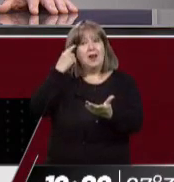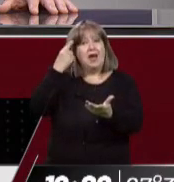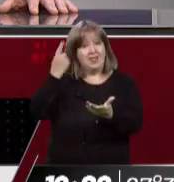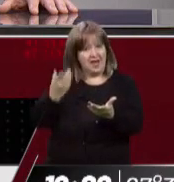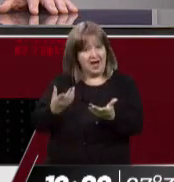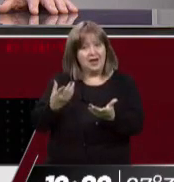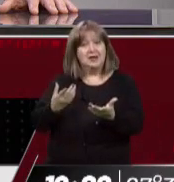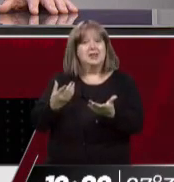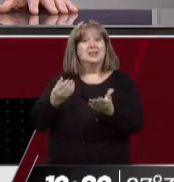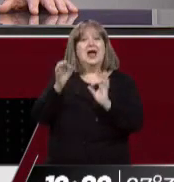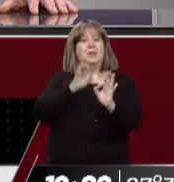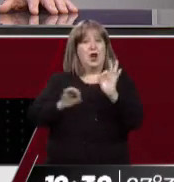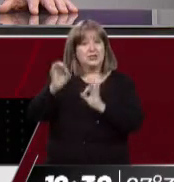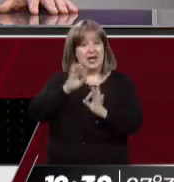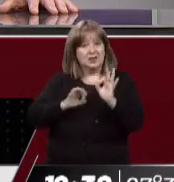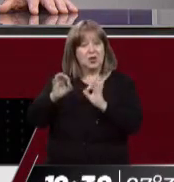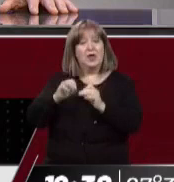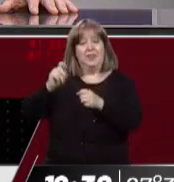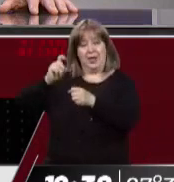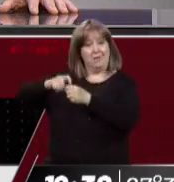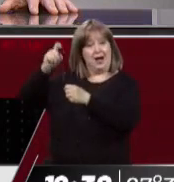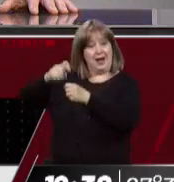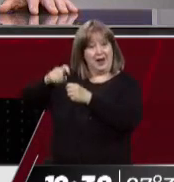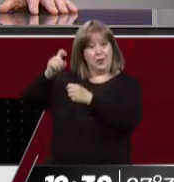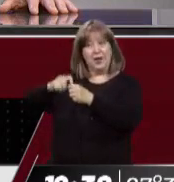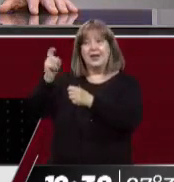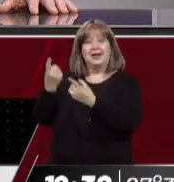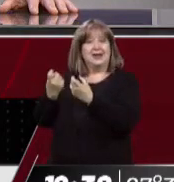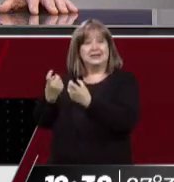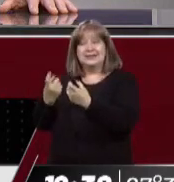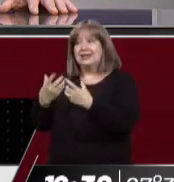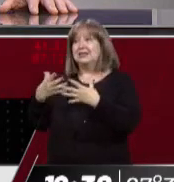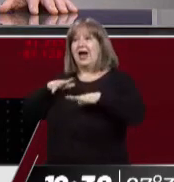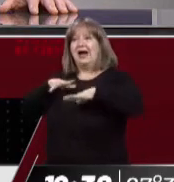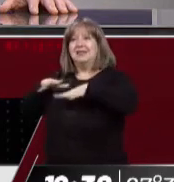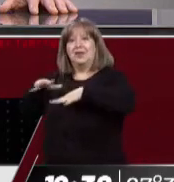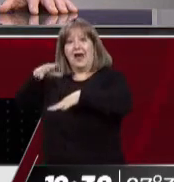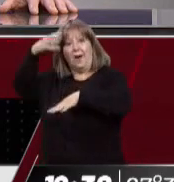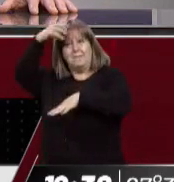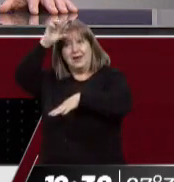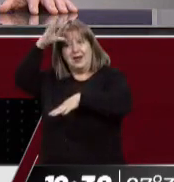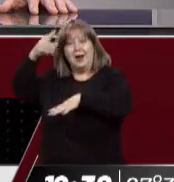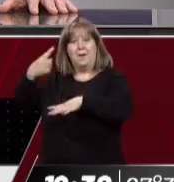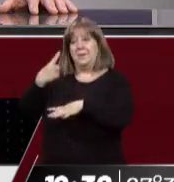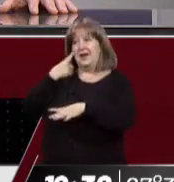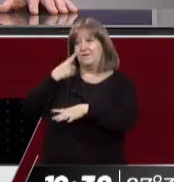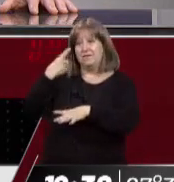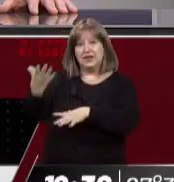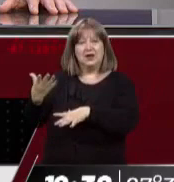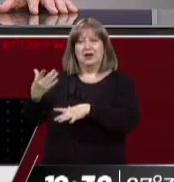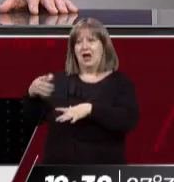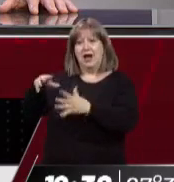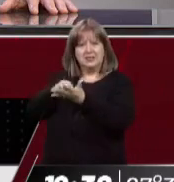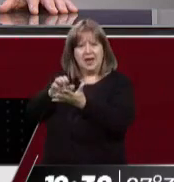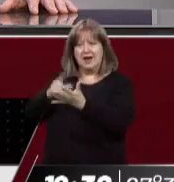la intención de la comunidad malargüina, que necesita alguna actividad de que vivir y allí tienen recursos para